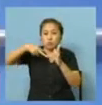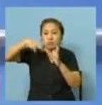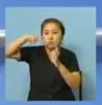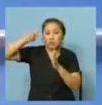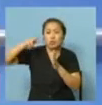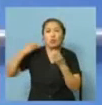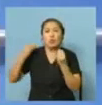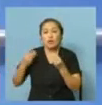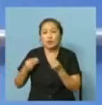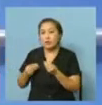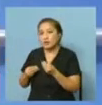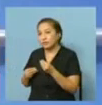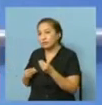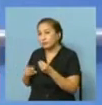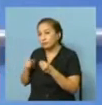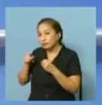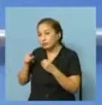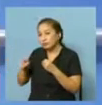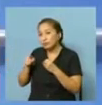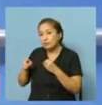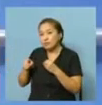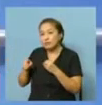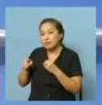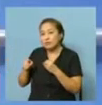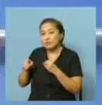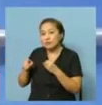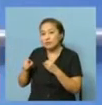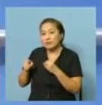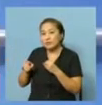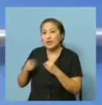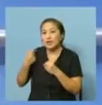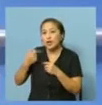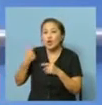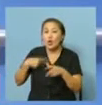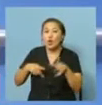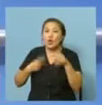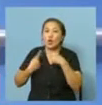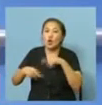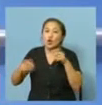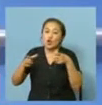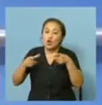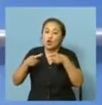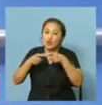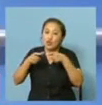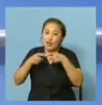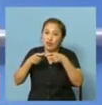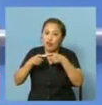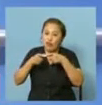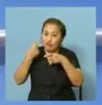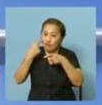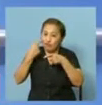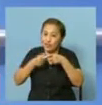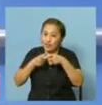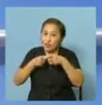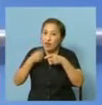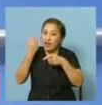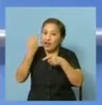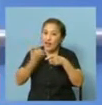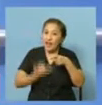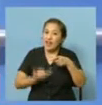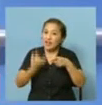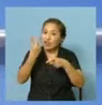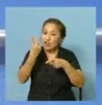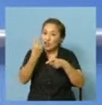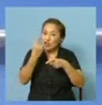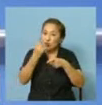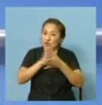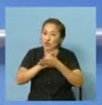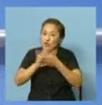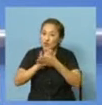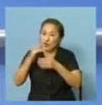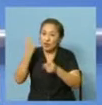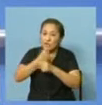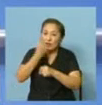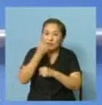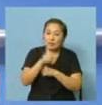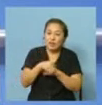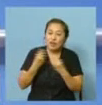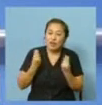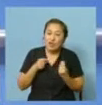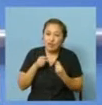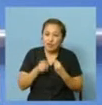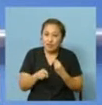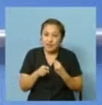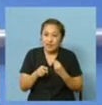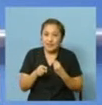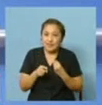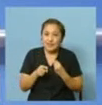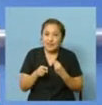y bueno en eso vemos a través del consejo federal del consumo hemos tomado dos acciones la primera tiene que ver